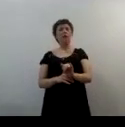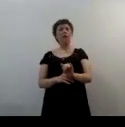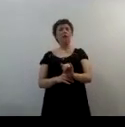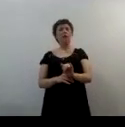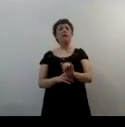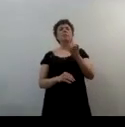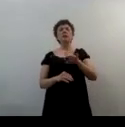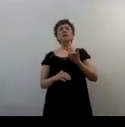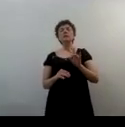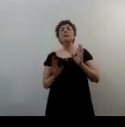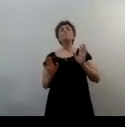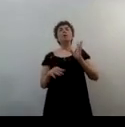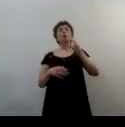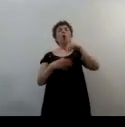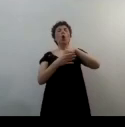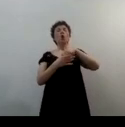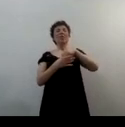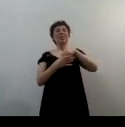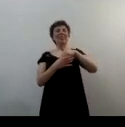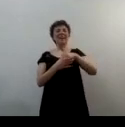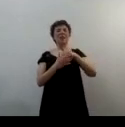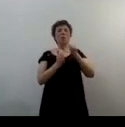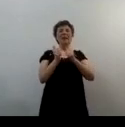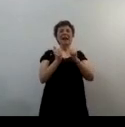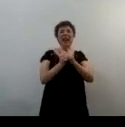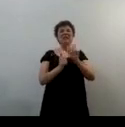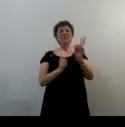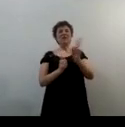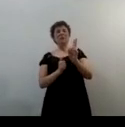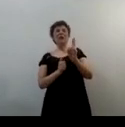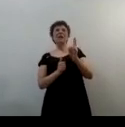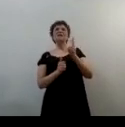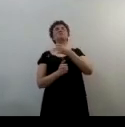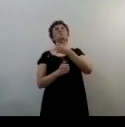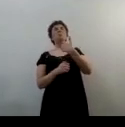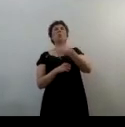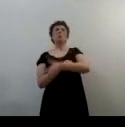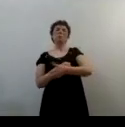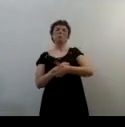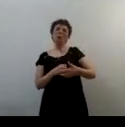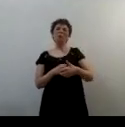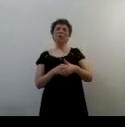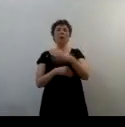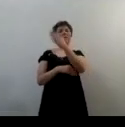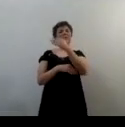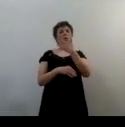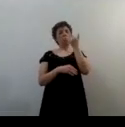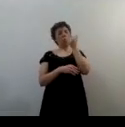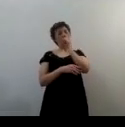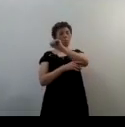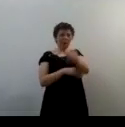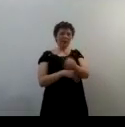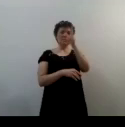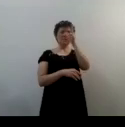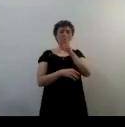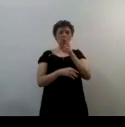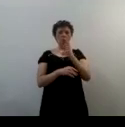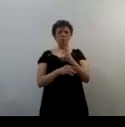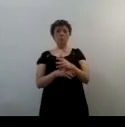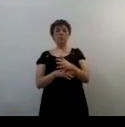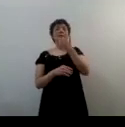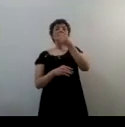nivel de contenido en vitaminas minerales es más pobre que un huevo o que un pescado azul. Por eso, el problema de comer mucho pollo es